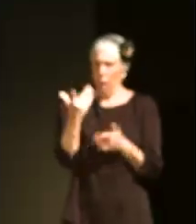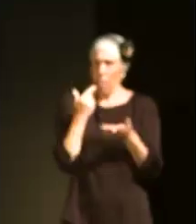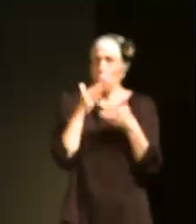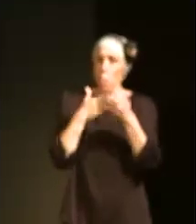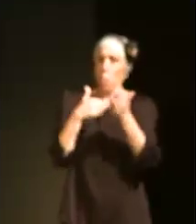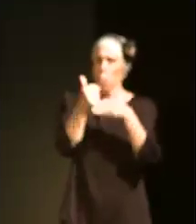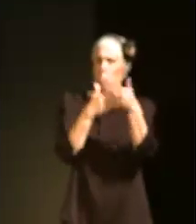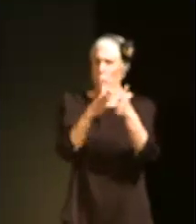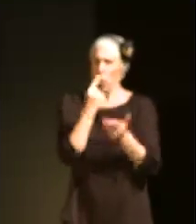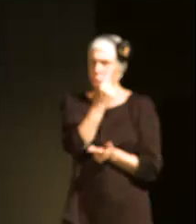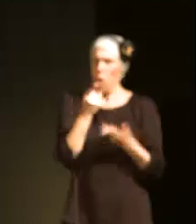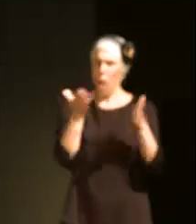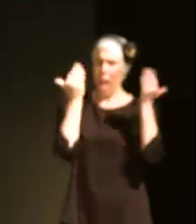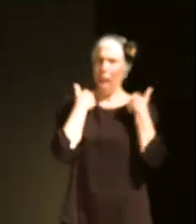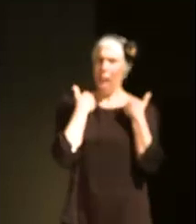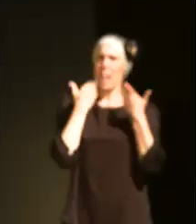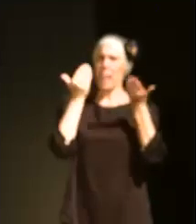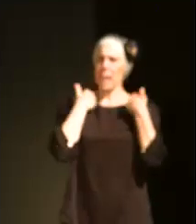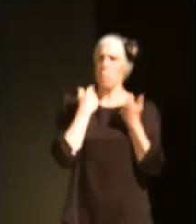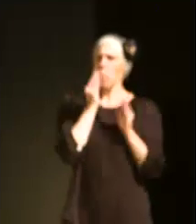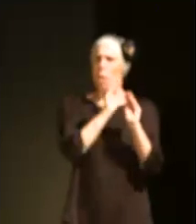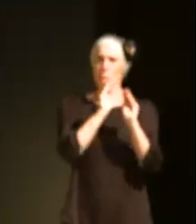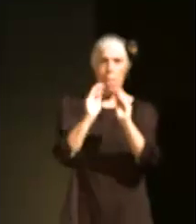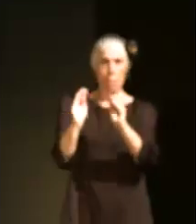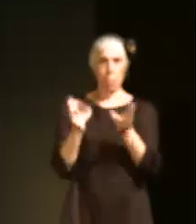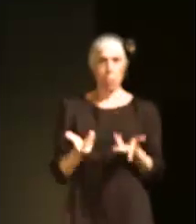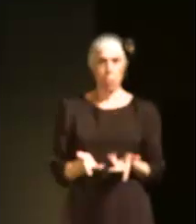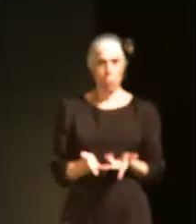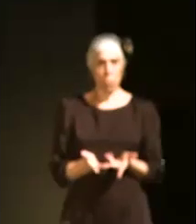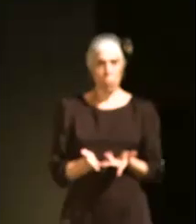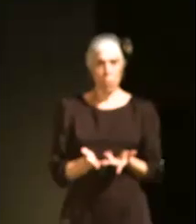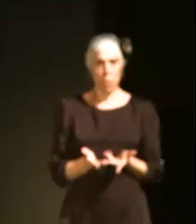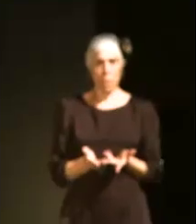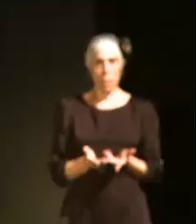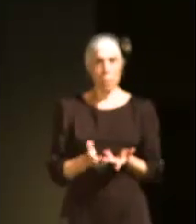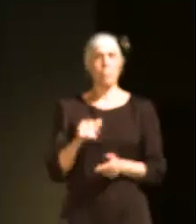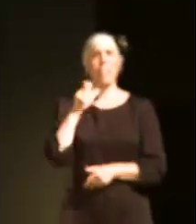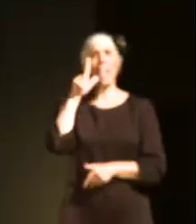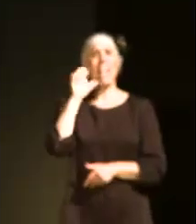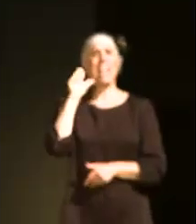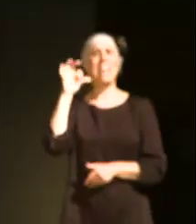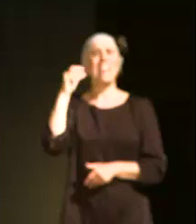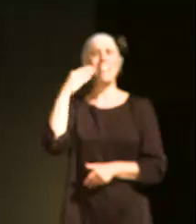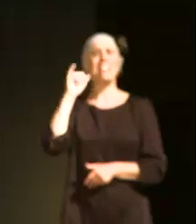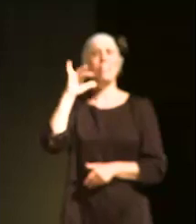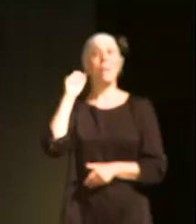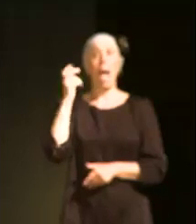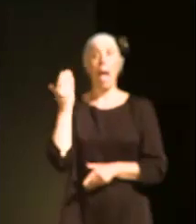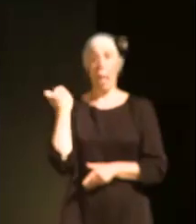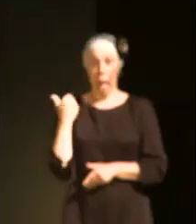según su vocación quería y debía trabajar lesbia me dijo antes de